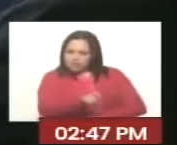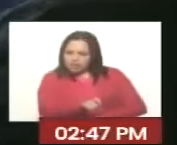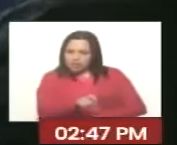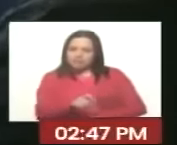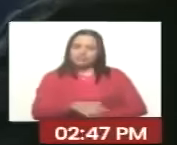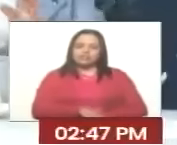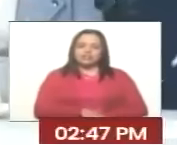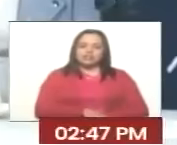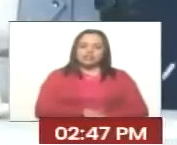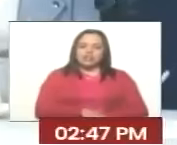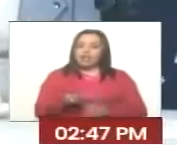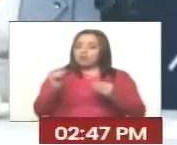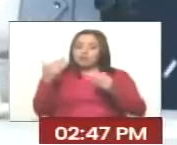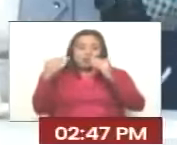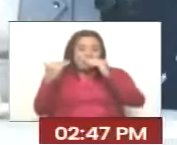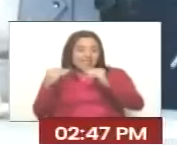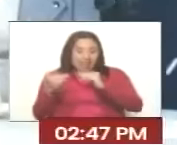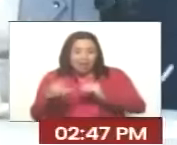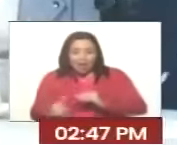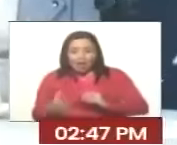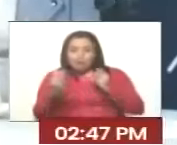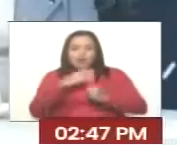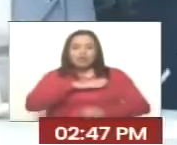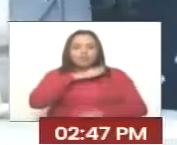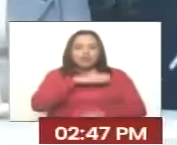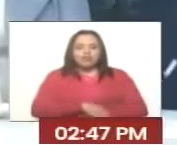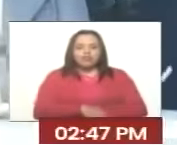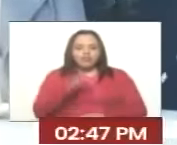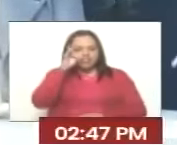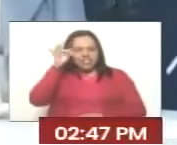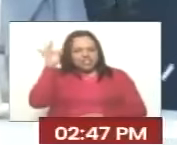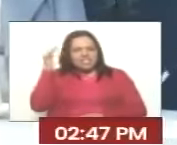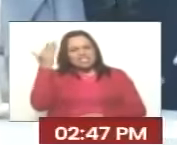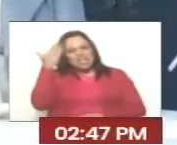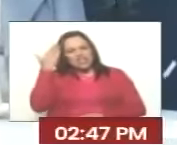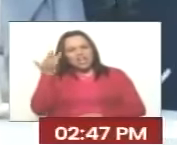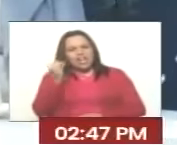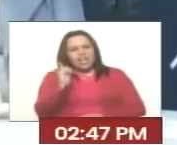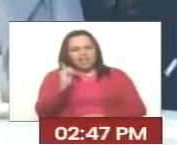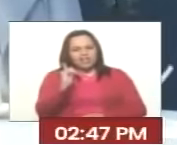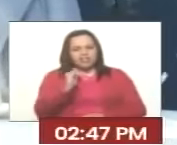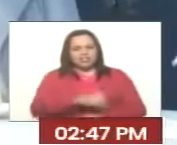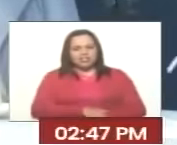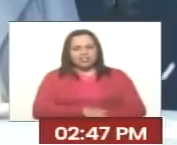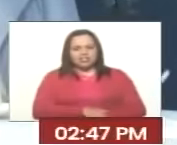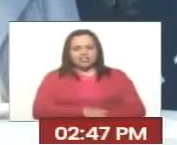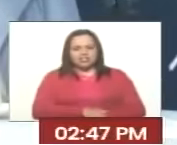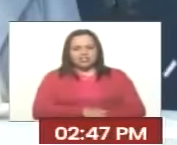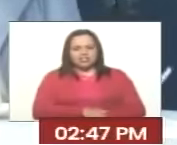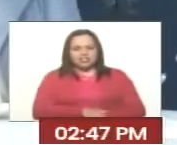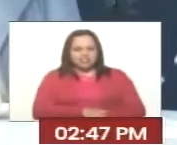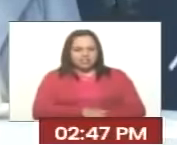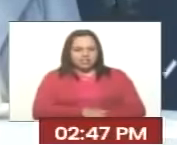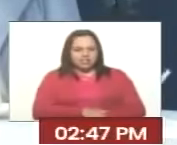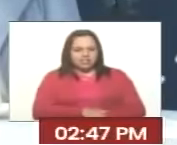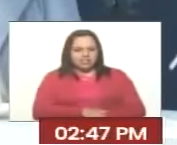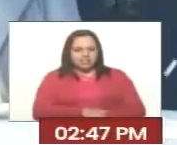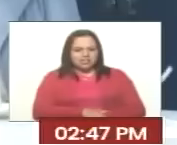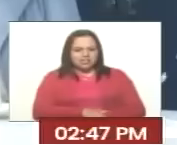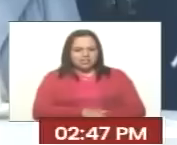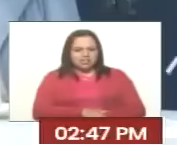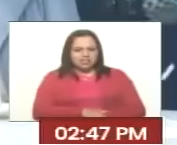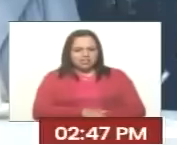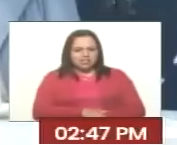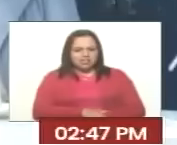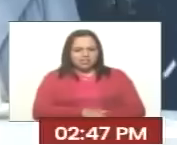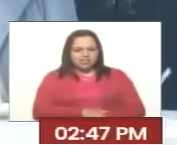pregunta, entre tantos mensajes sí, además que llegan, bastante. Ya los vamos a leer. Señor fiscal, ¿sí sabe dónde está, dónde se encuentra Capo? De hecho, publicó algo en Instagram, sí, ¿no? Sí, en